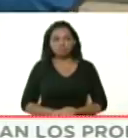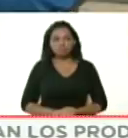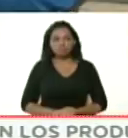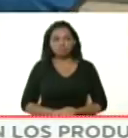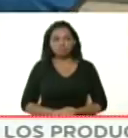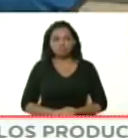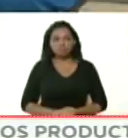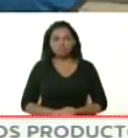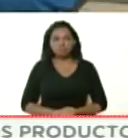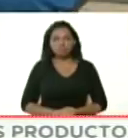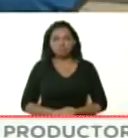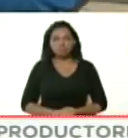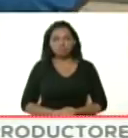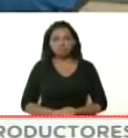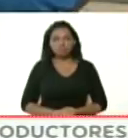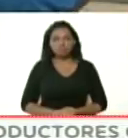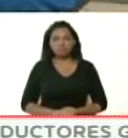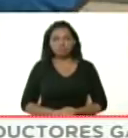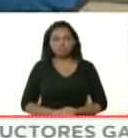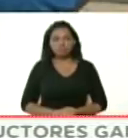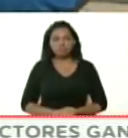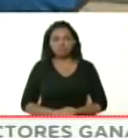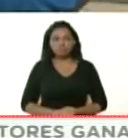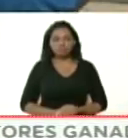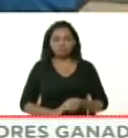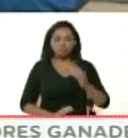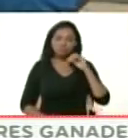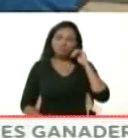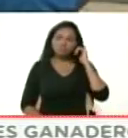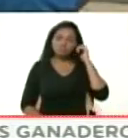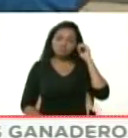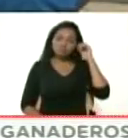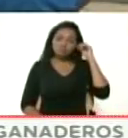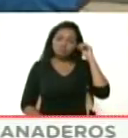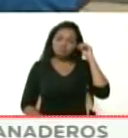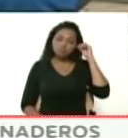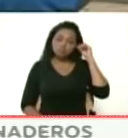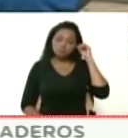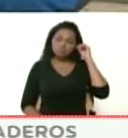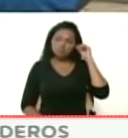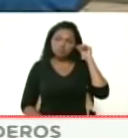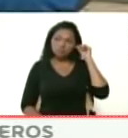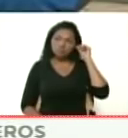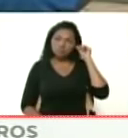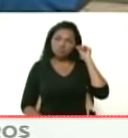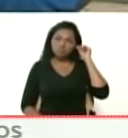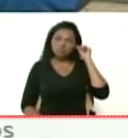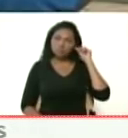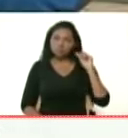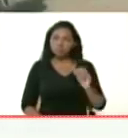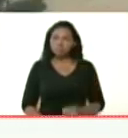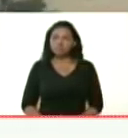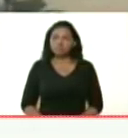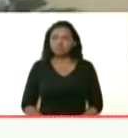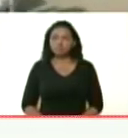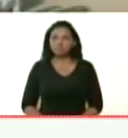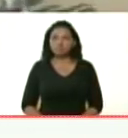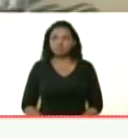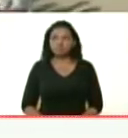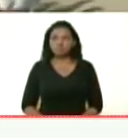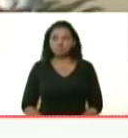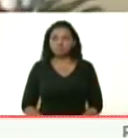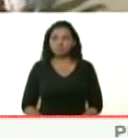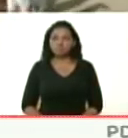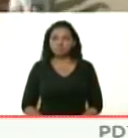desde mi primer contrato de Grandes Ligas con los Mets de Nueva York, decidí invertir acá en Venezuela. Y bueno, realmente sí, me he dedicado a la producción